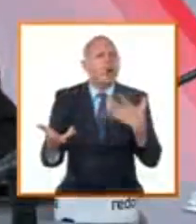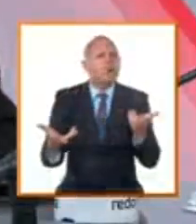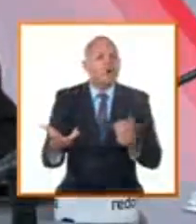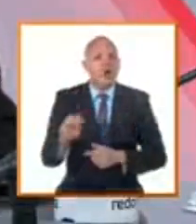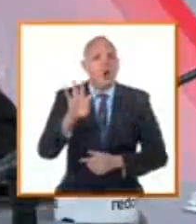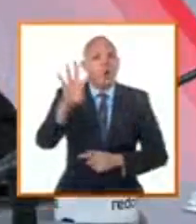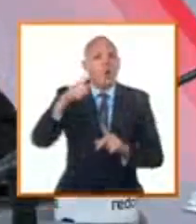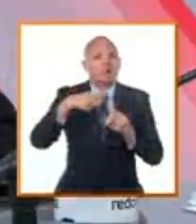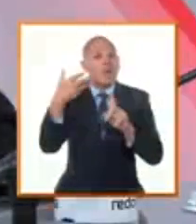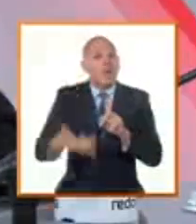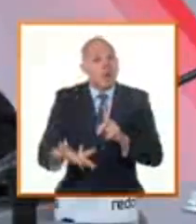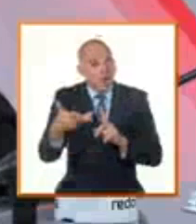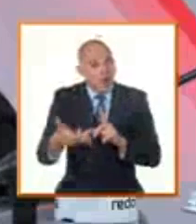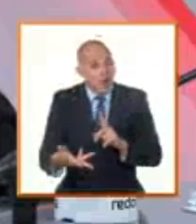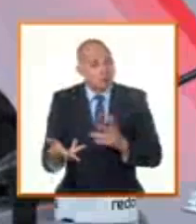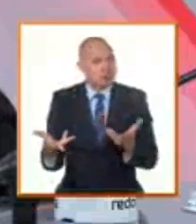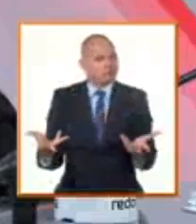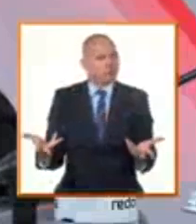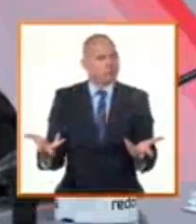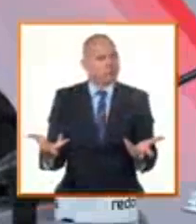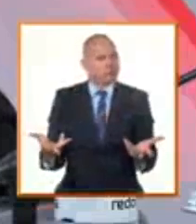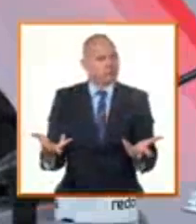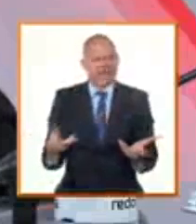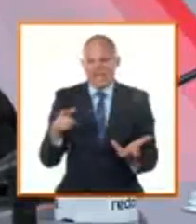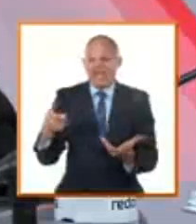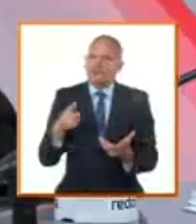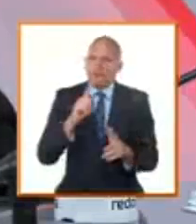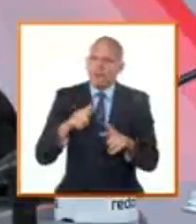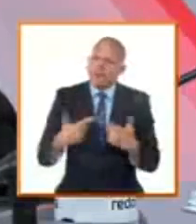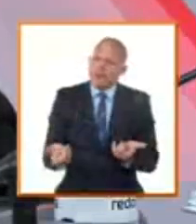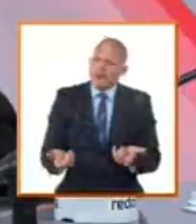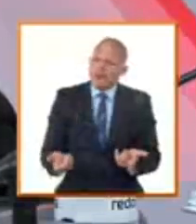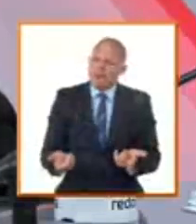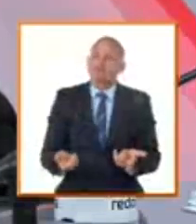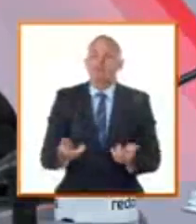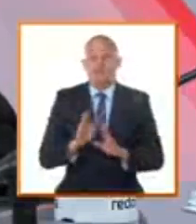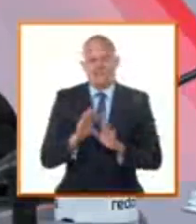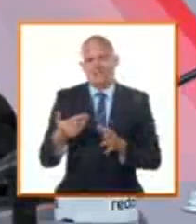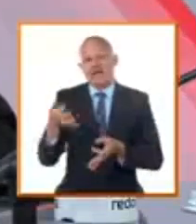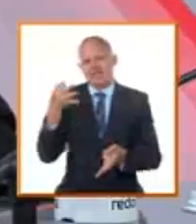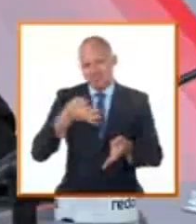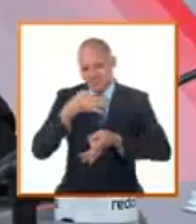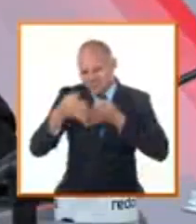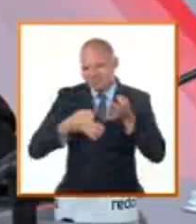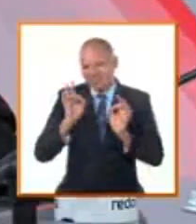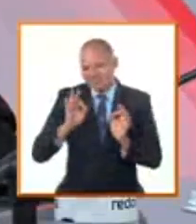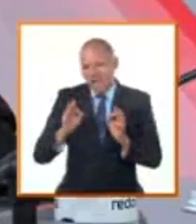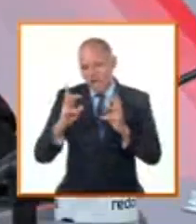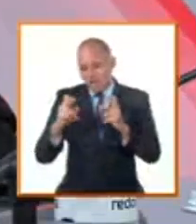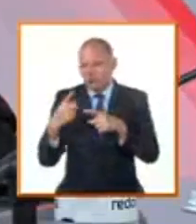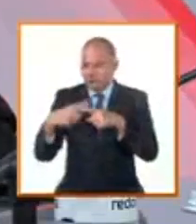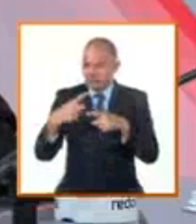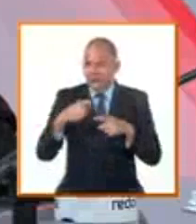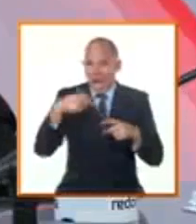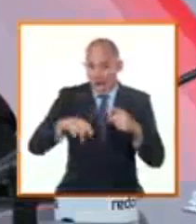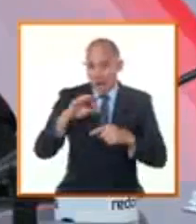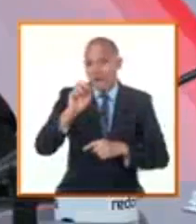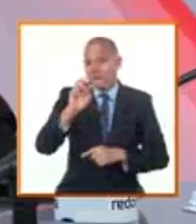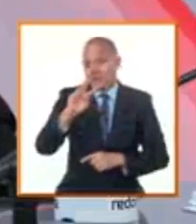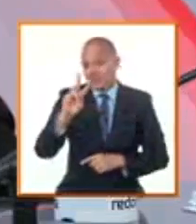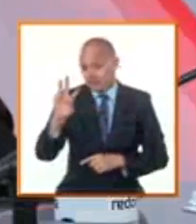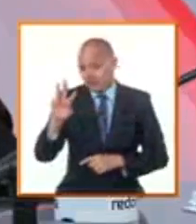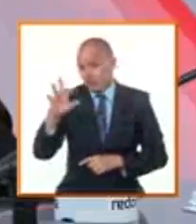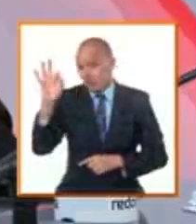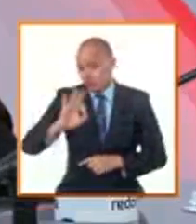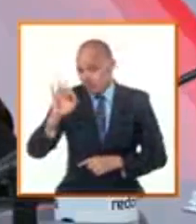del 2021 y que es consecuente con ese número del que se hablaba al principio. Crecimiento de un 23% del consumo de